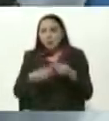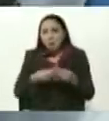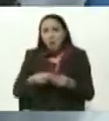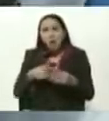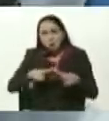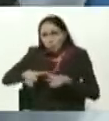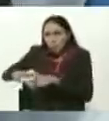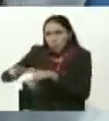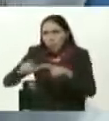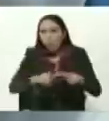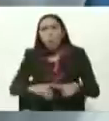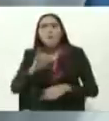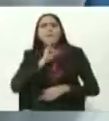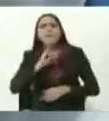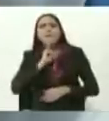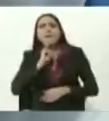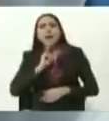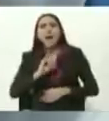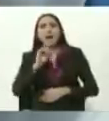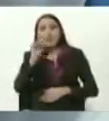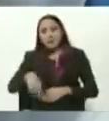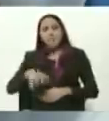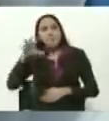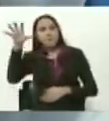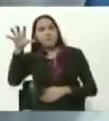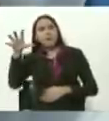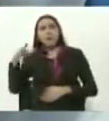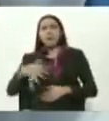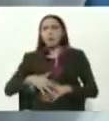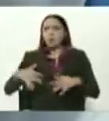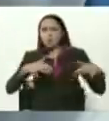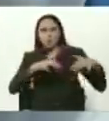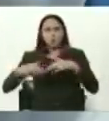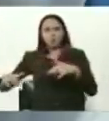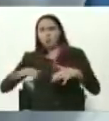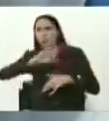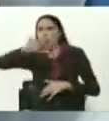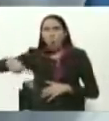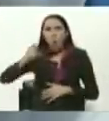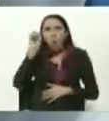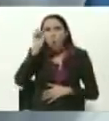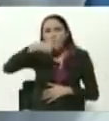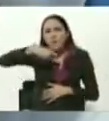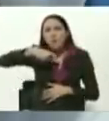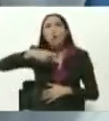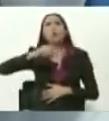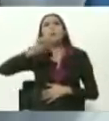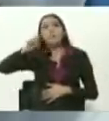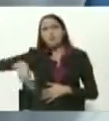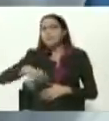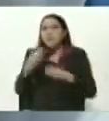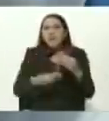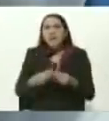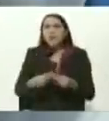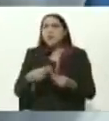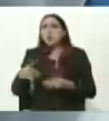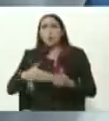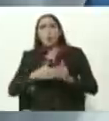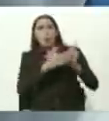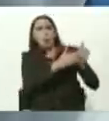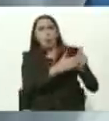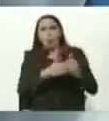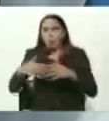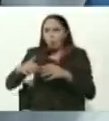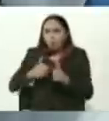¿no? Lo que Hitler le hizo a los judíos en la época del nazifascismo, esa segregación y